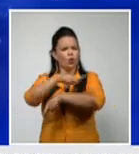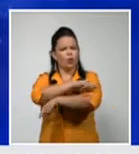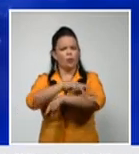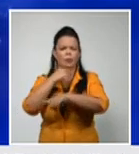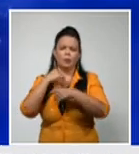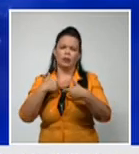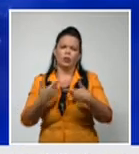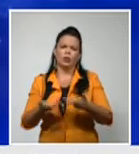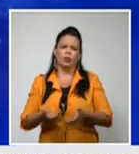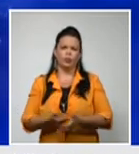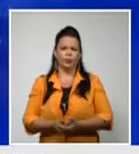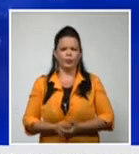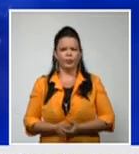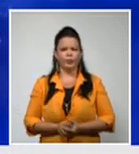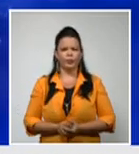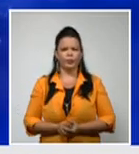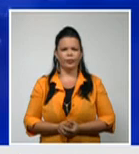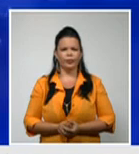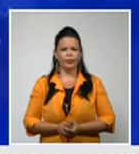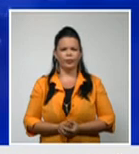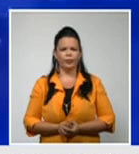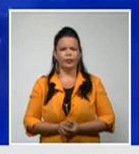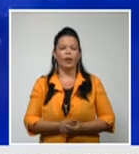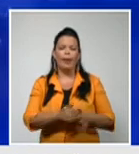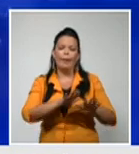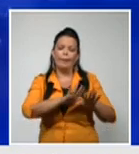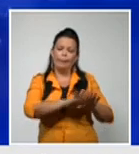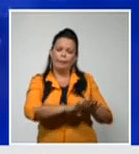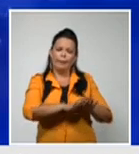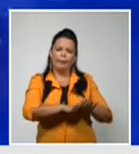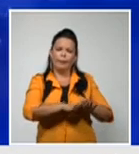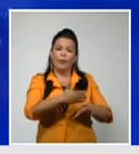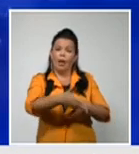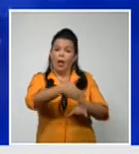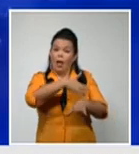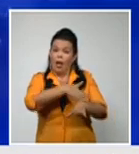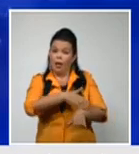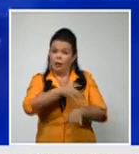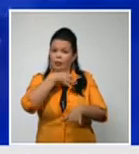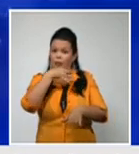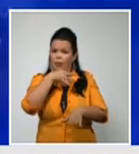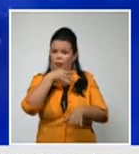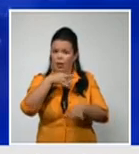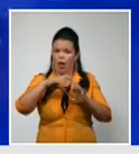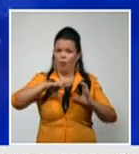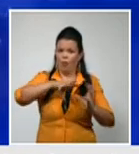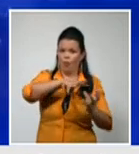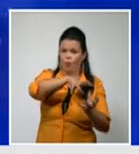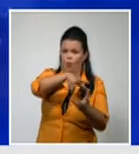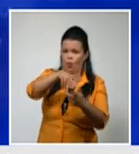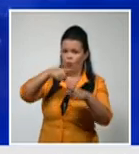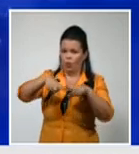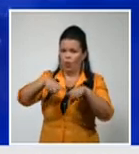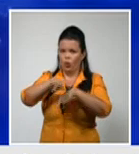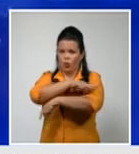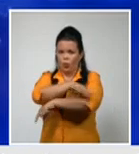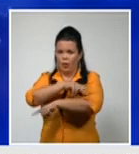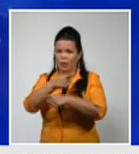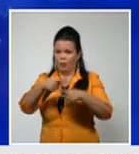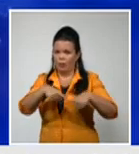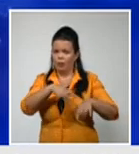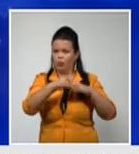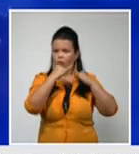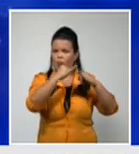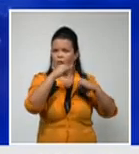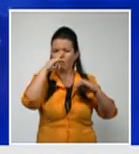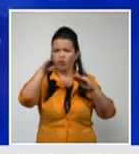planeta? Lázaro, antes de pasar al mundo, la doctora Lisset, la responsable de toda la actividad pediátrica que tiene que ver